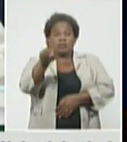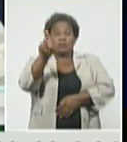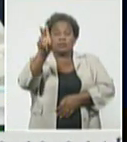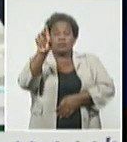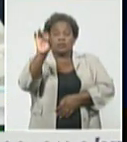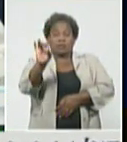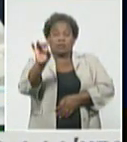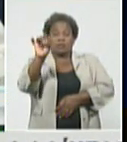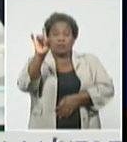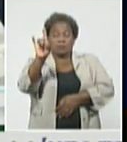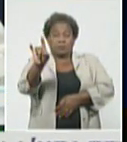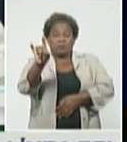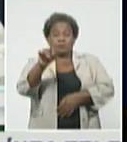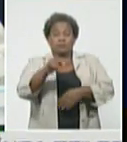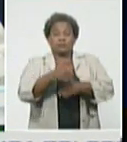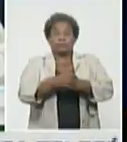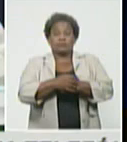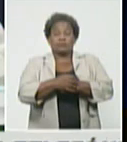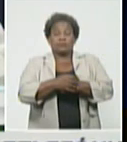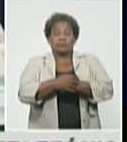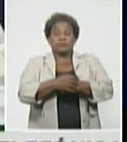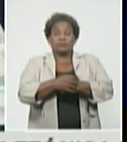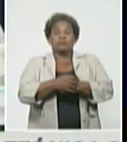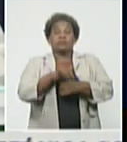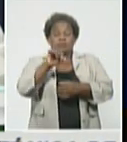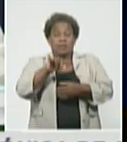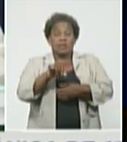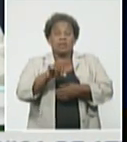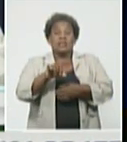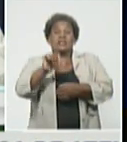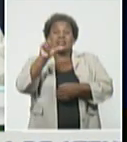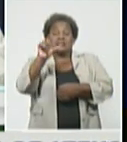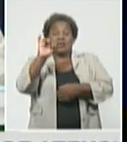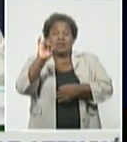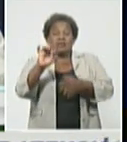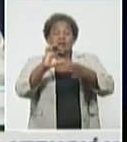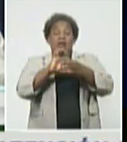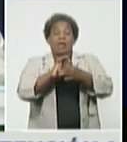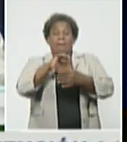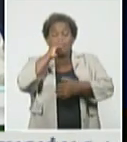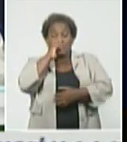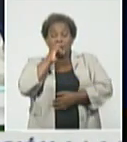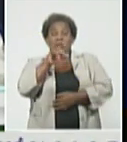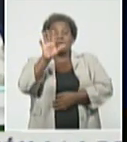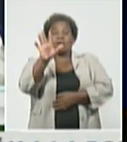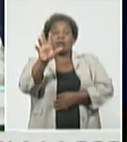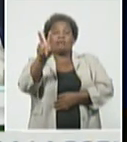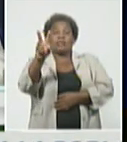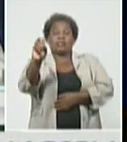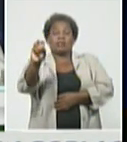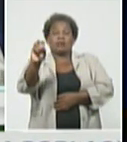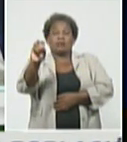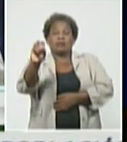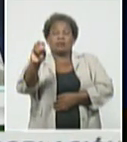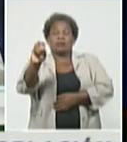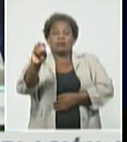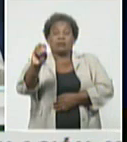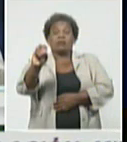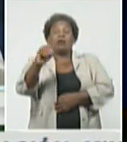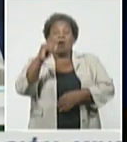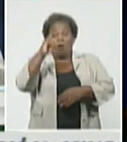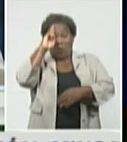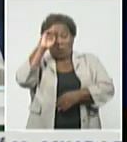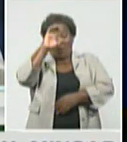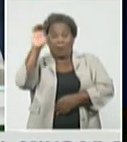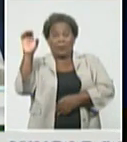179. En los del Centro de Ingeniería Genética y Biotecnología, 520. Hermanos Amejeiras,